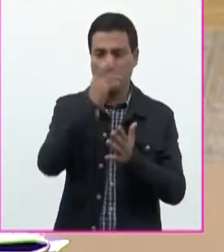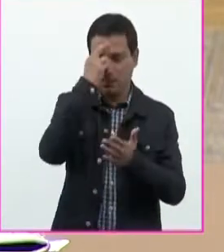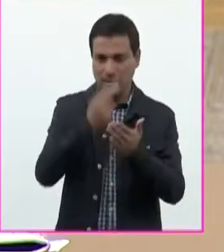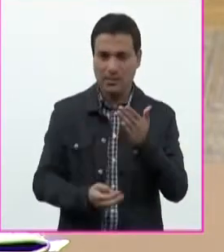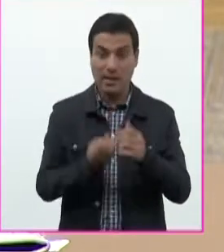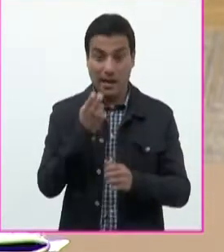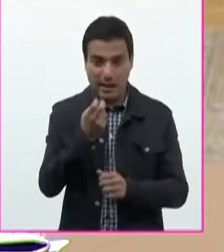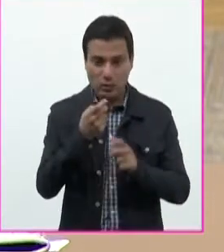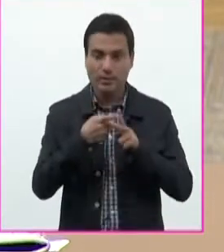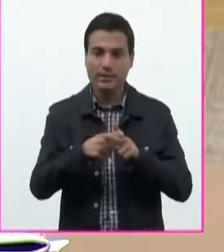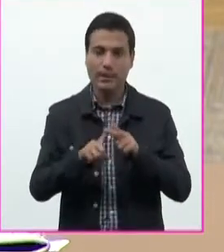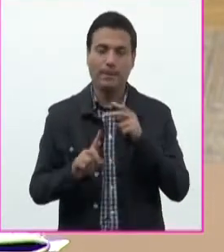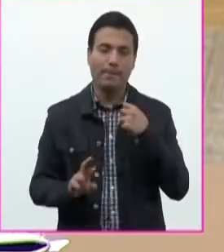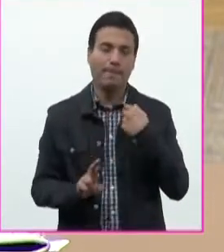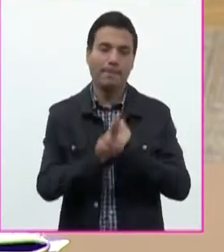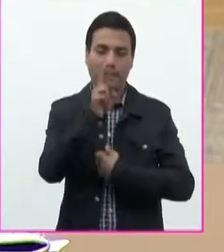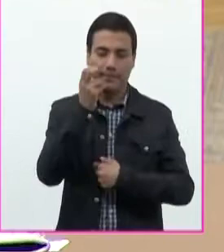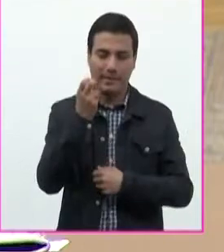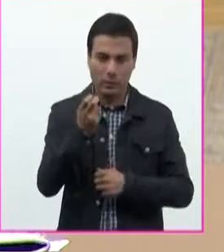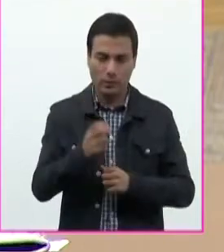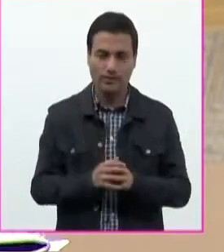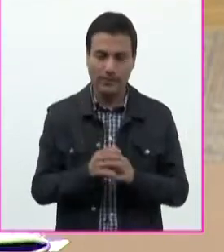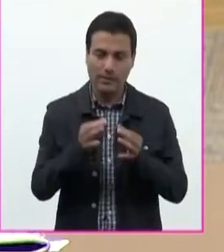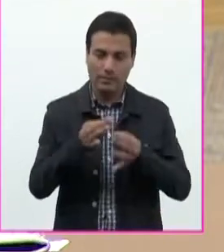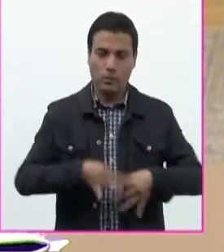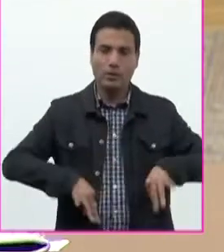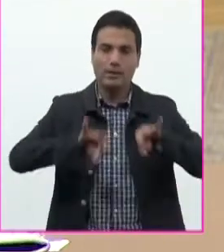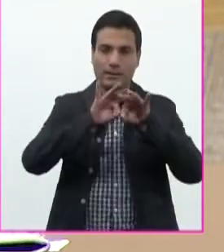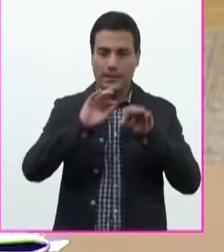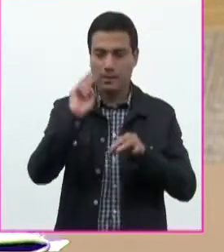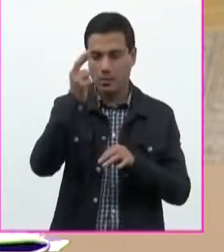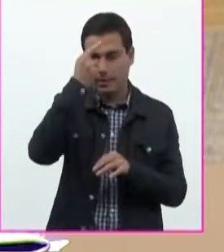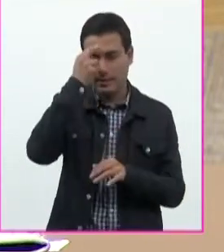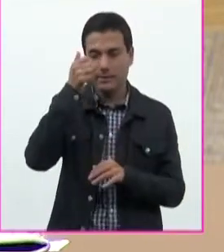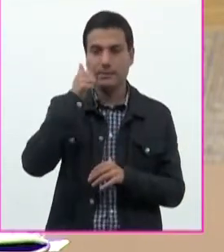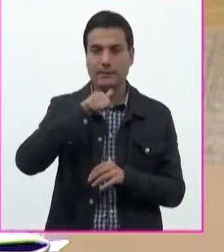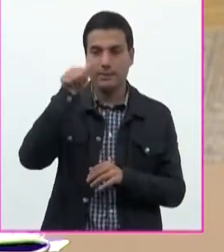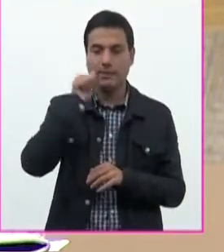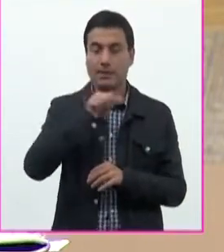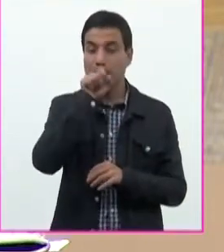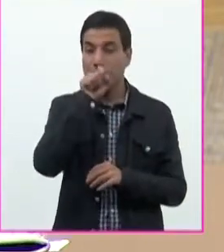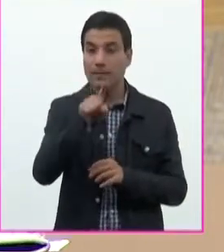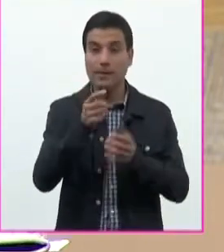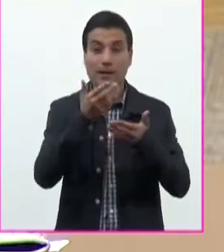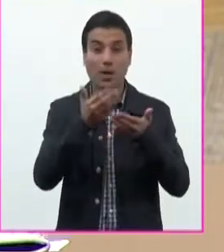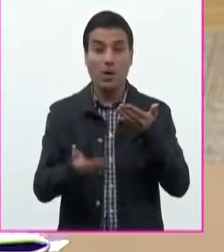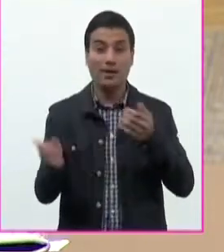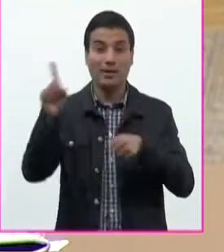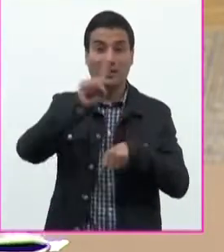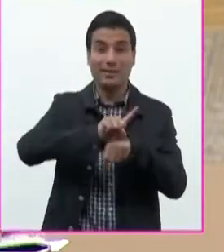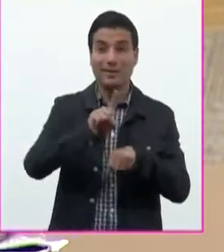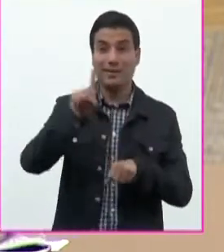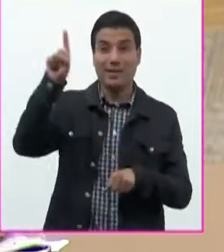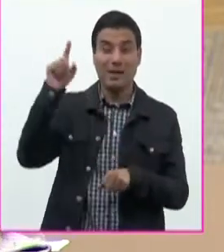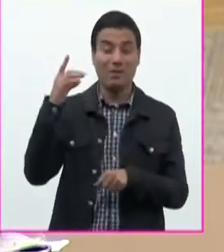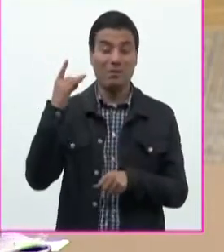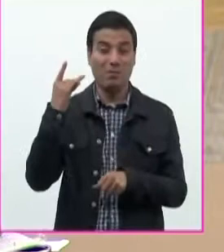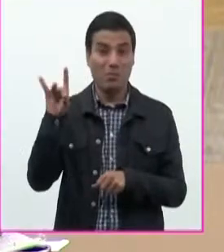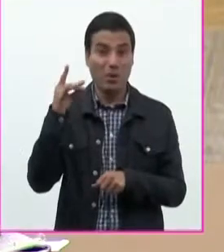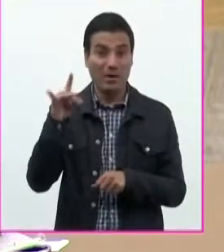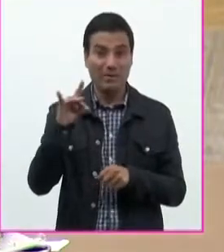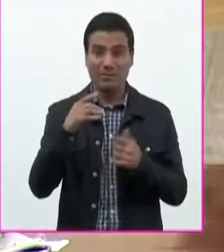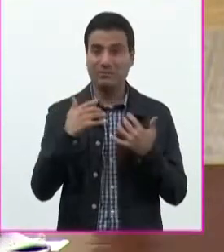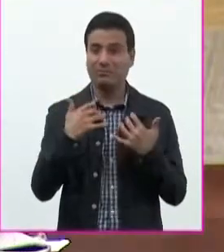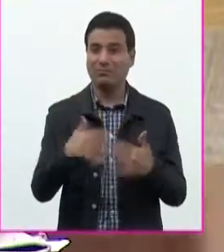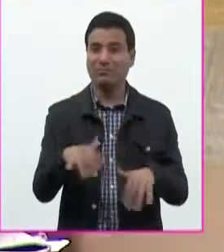creo que es por eso importante recordarlo. Es importante también ver el día de hoy lo que está pasando en Bolivia, que es justamente un